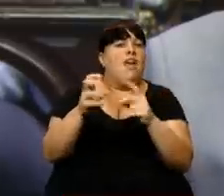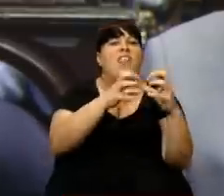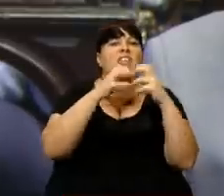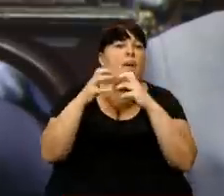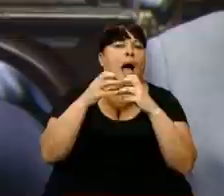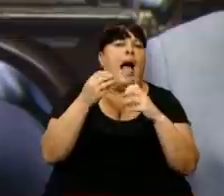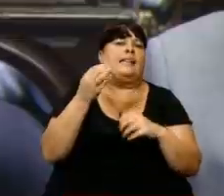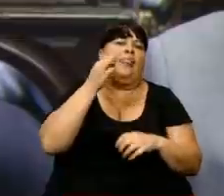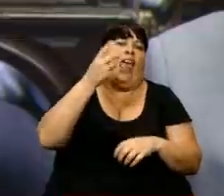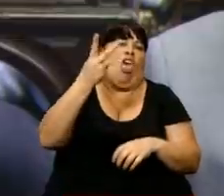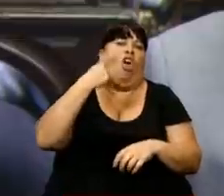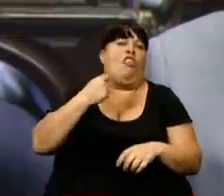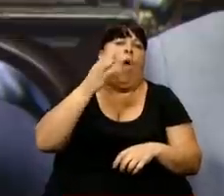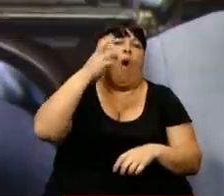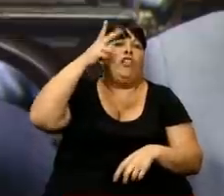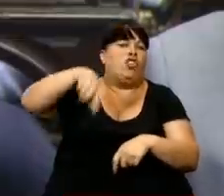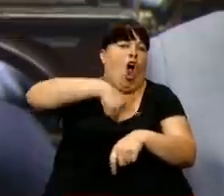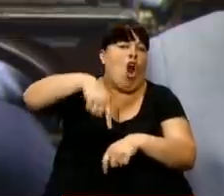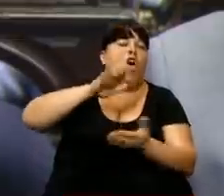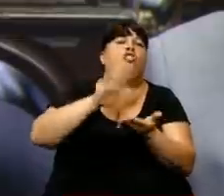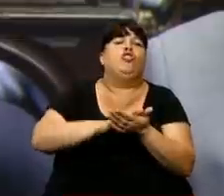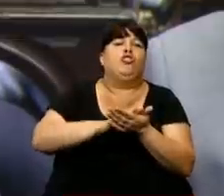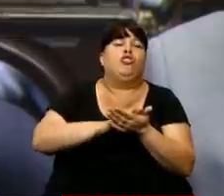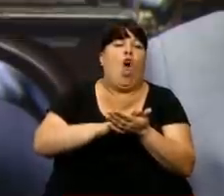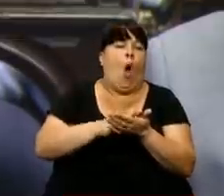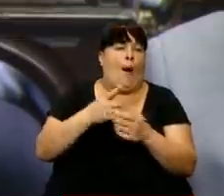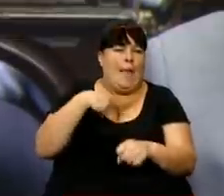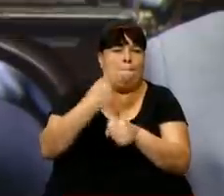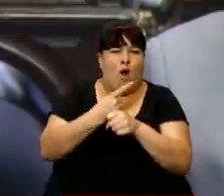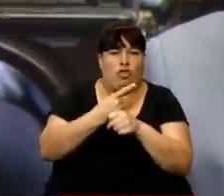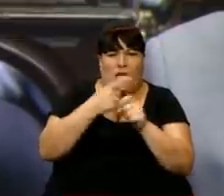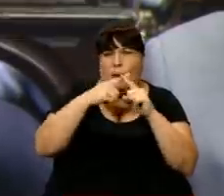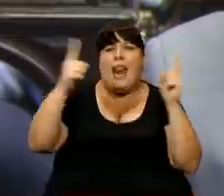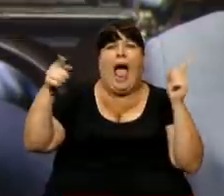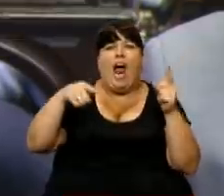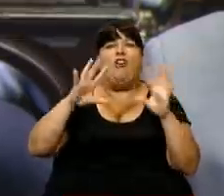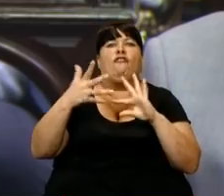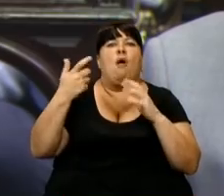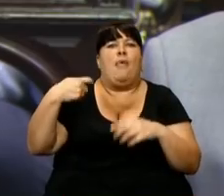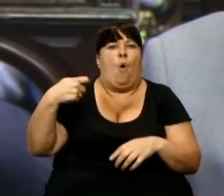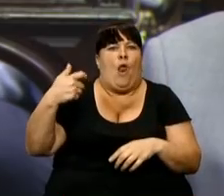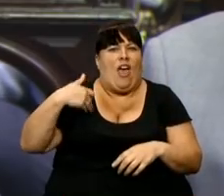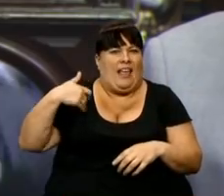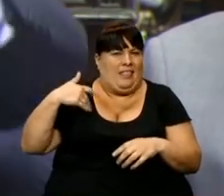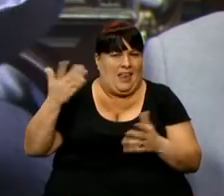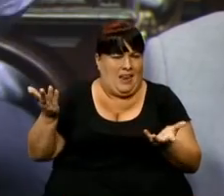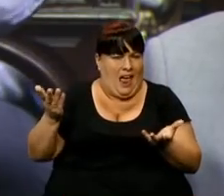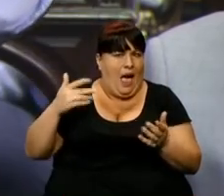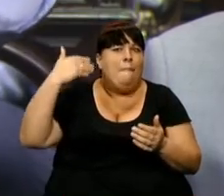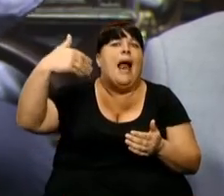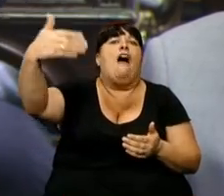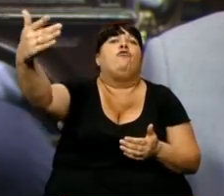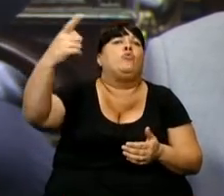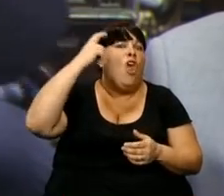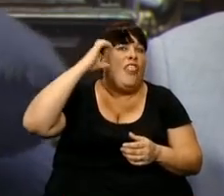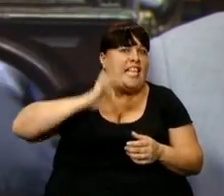debate de 48 horas sobre la insustentabilidad del sistema previsional argentino, del horizonte